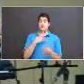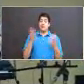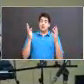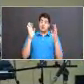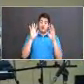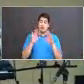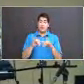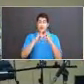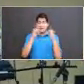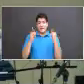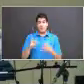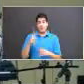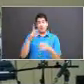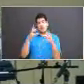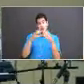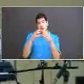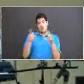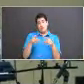musical?